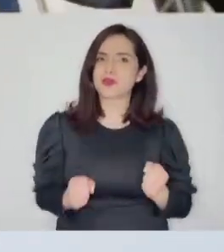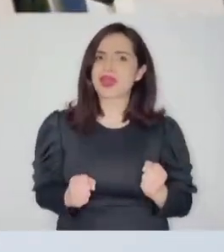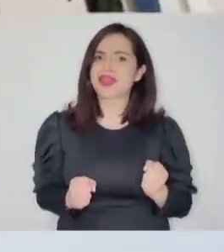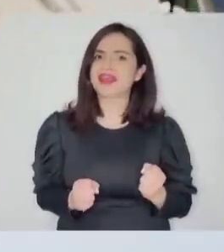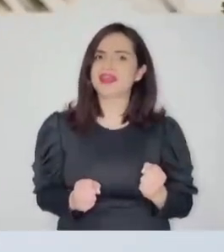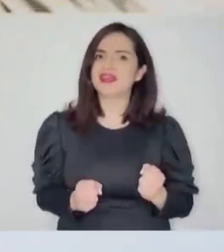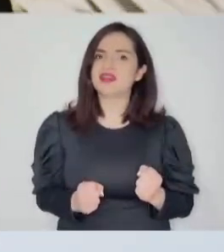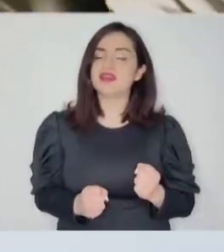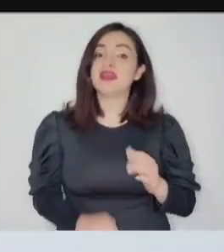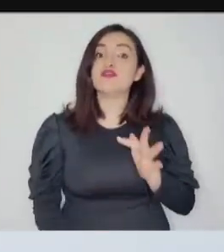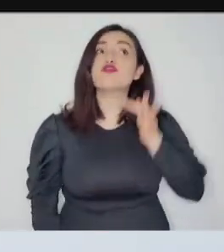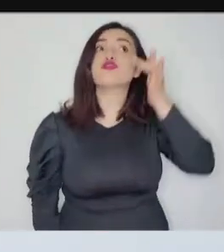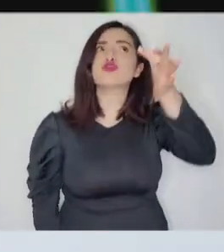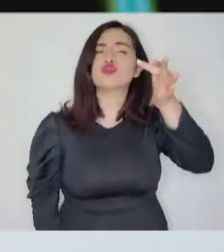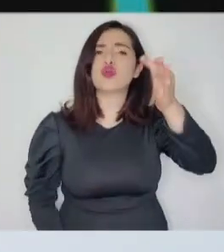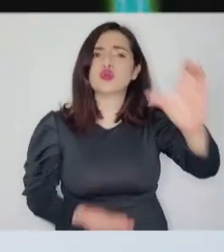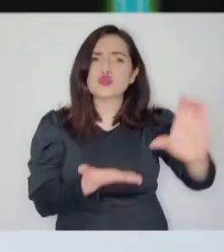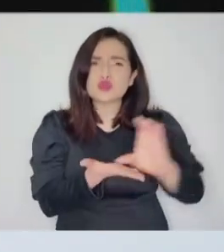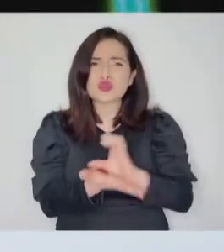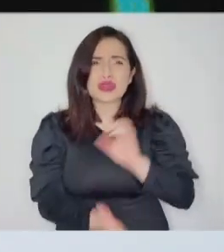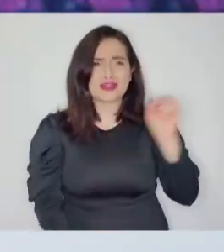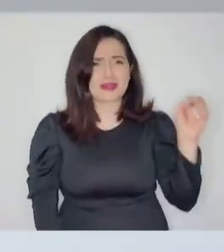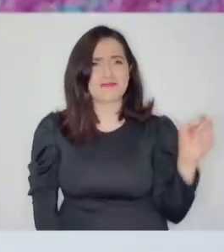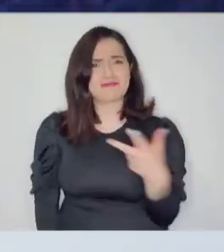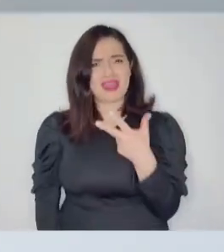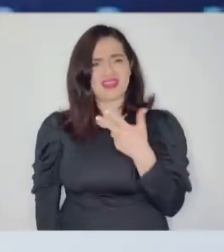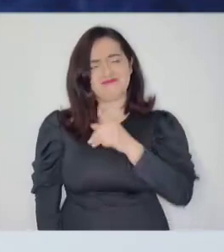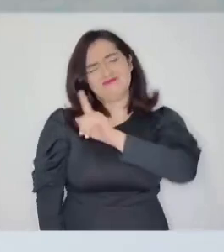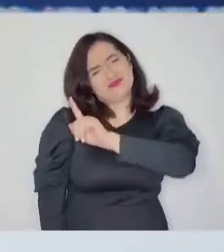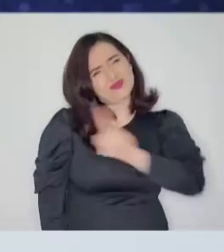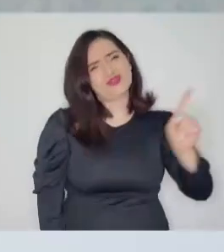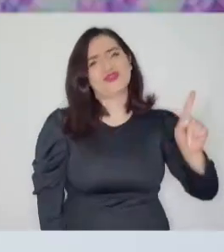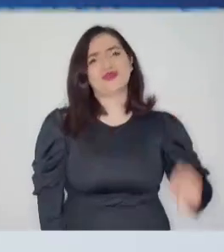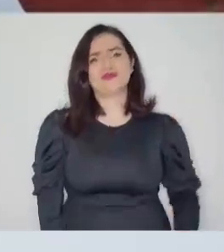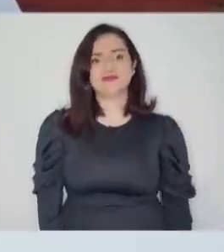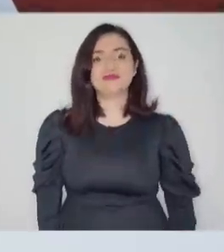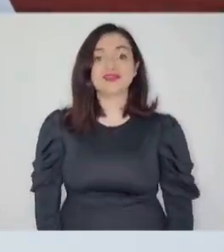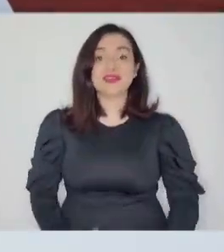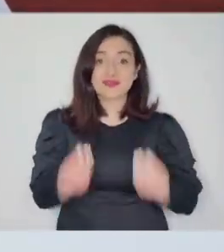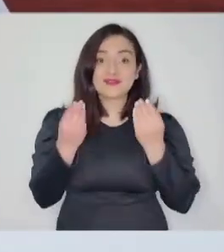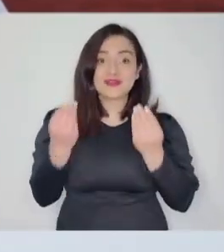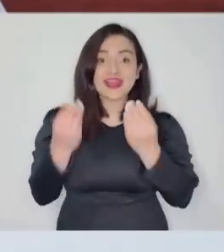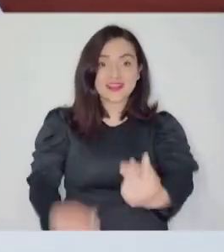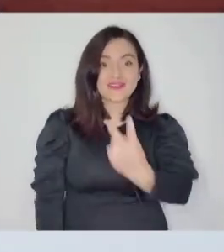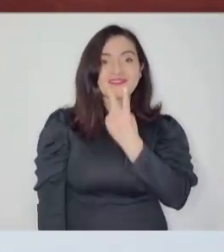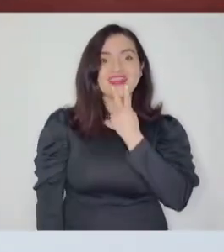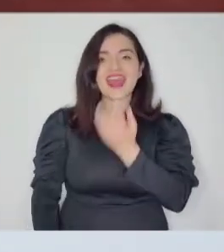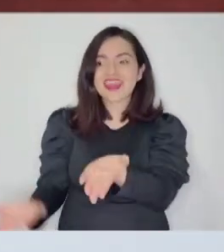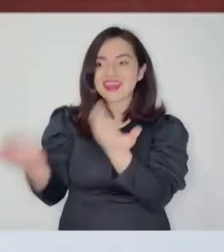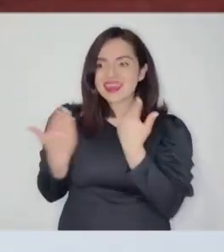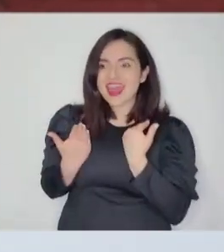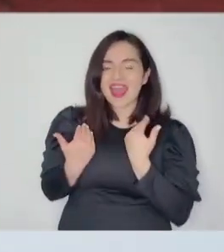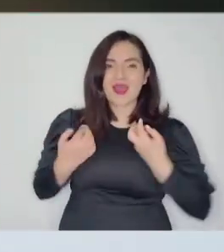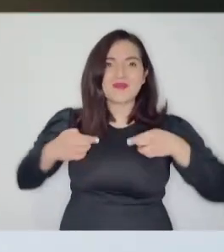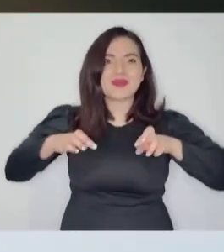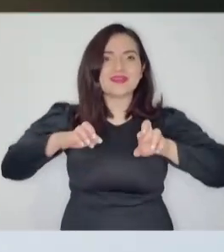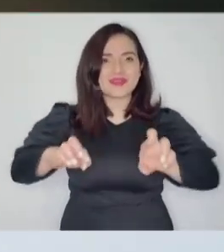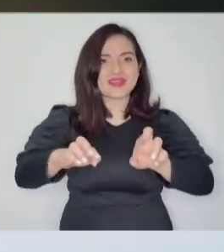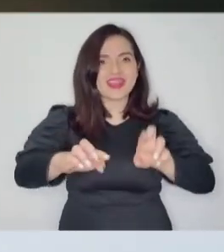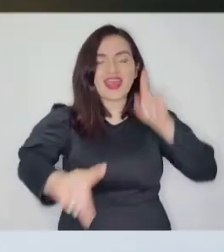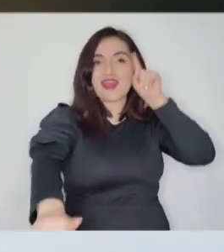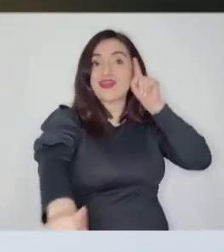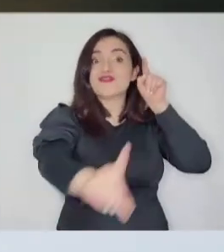se puede llegar a no tener que sobrevivir con un sueldo de mierda. Bendita la vida que nos regala la oportunidad